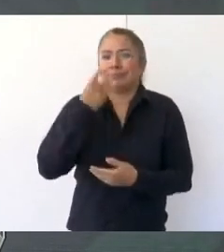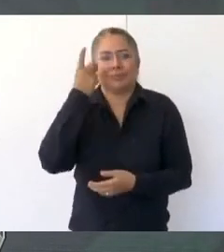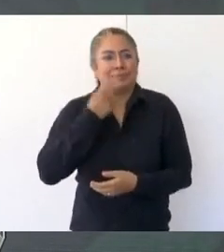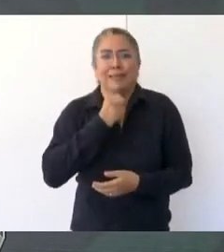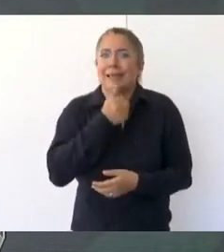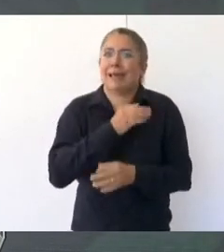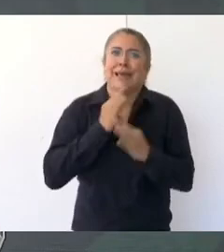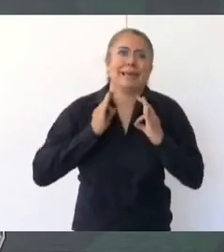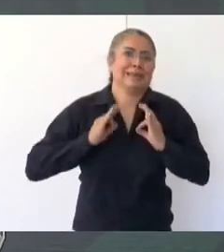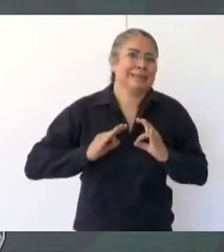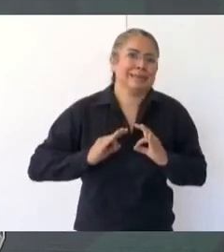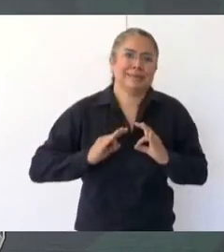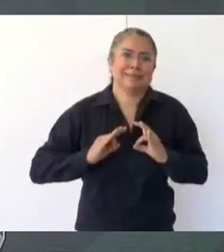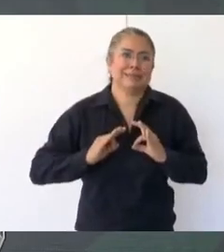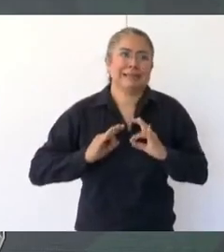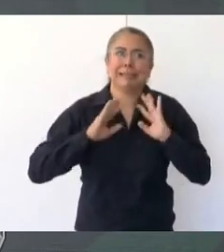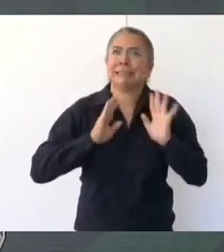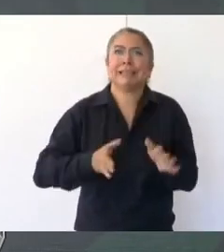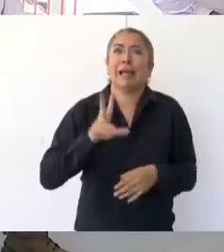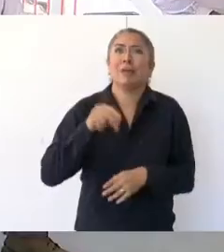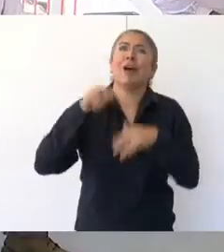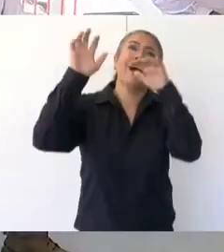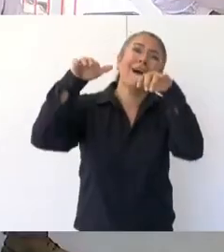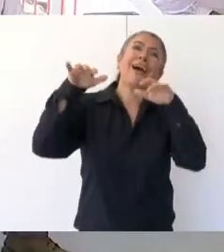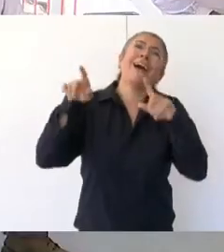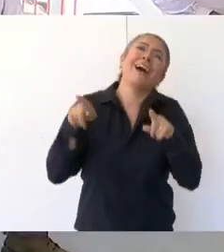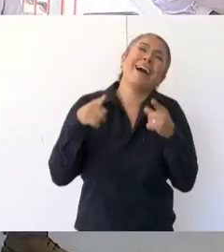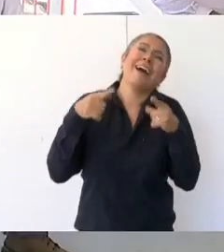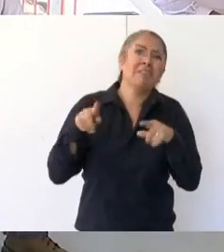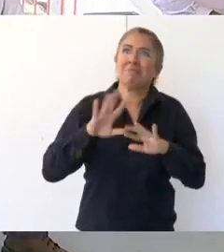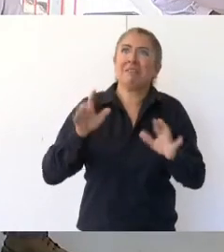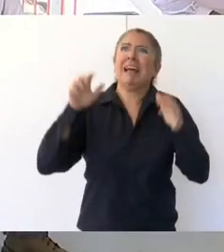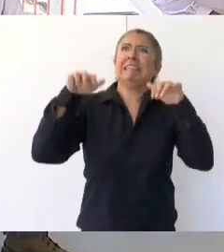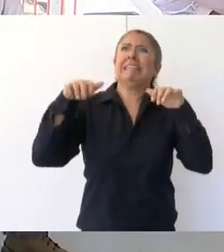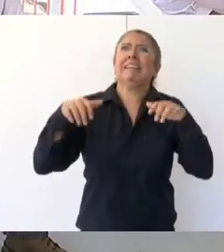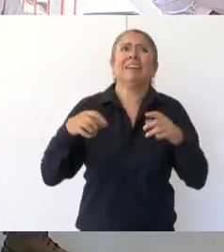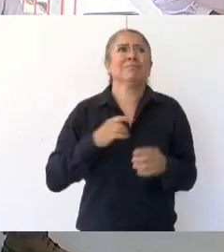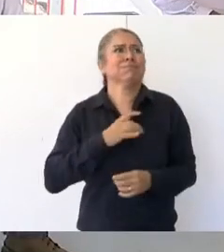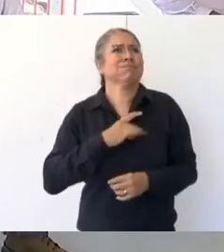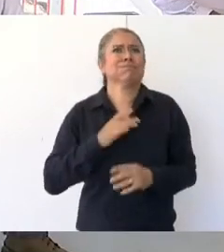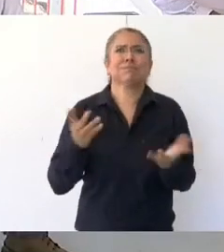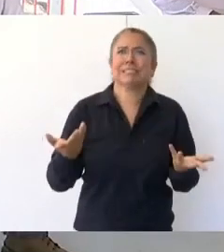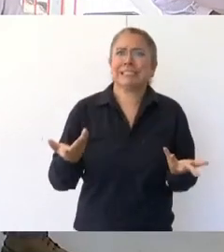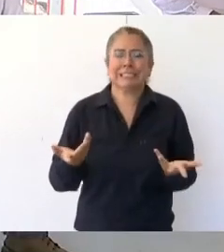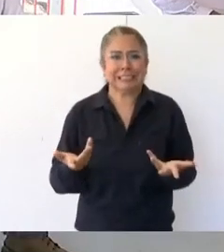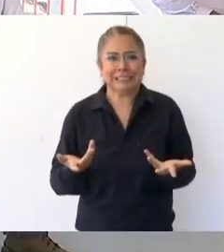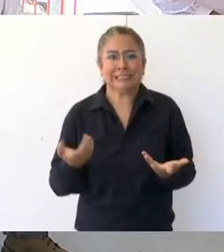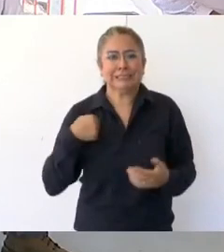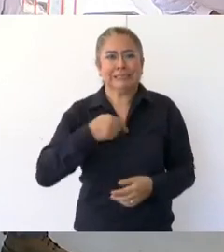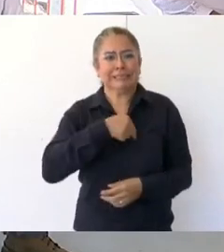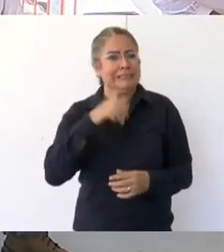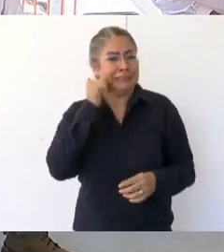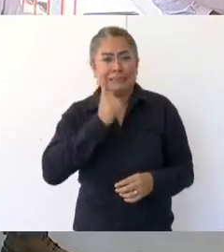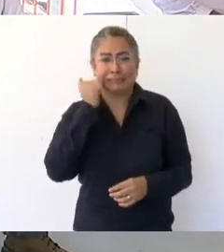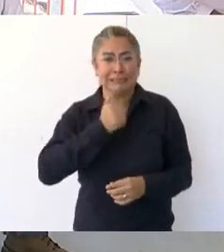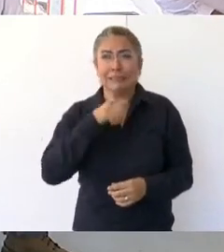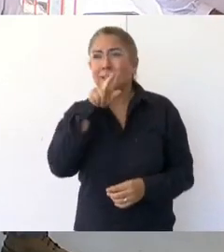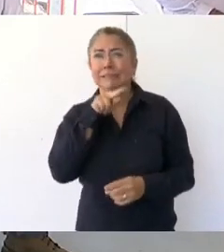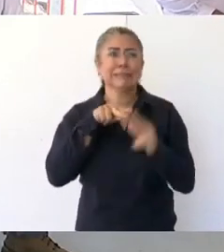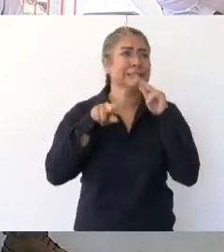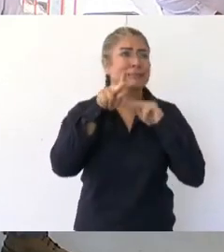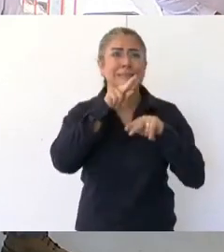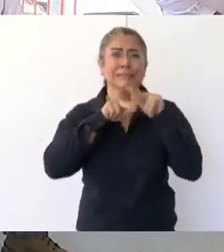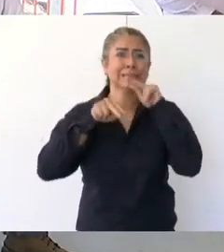tranquilo, ya no se arrulla uno con la lluvia, porque siempre está uno preocupado,